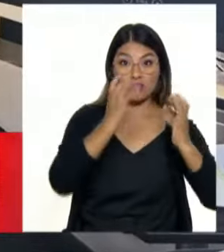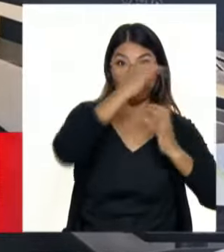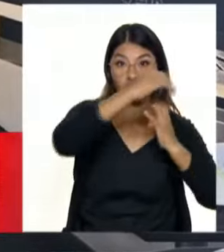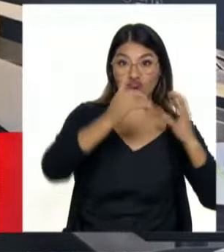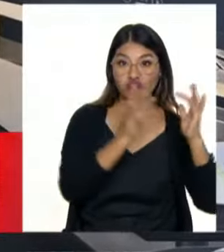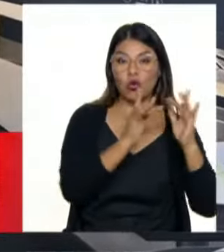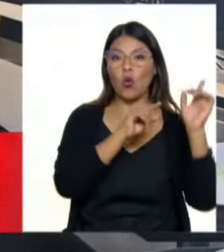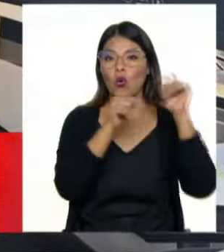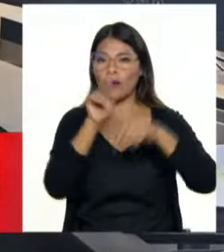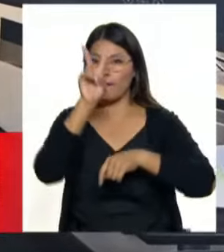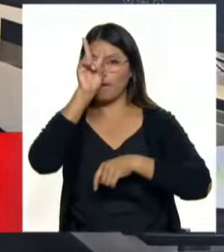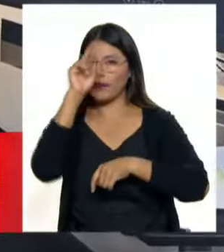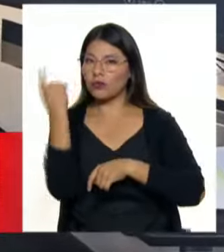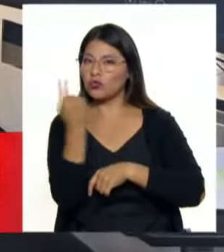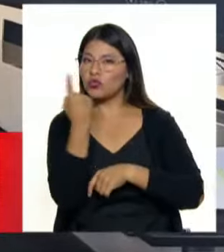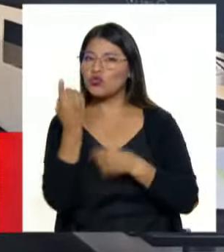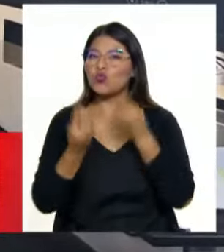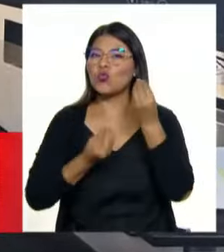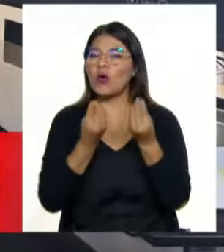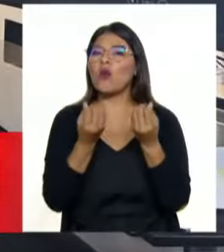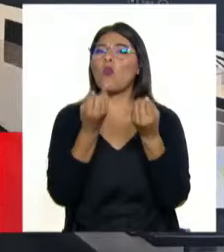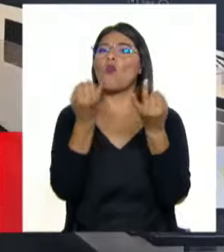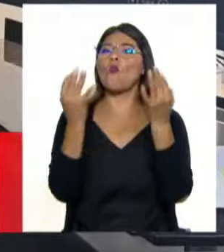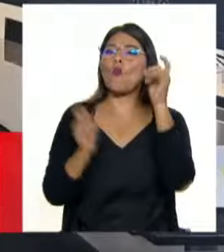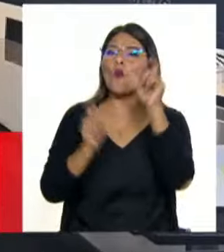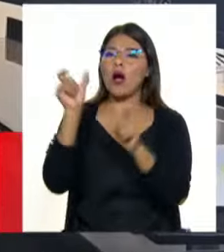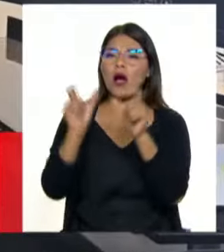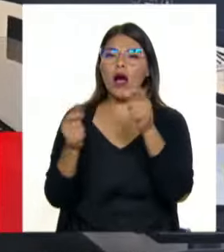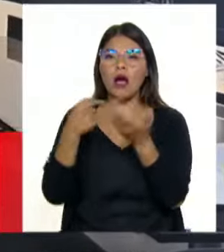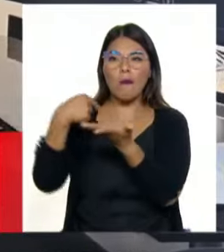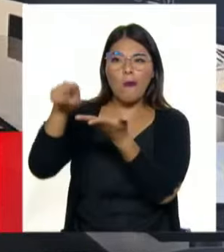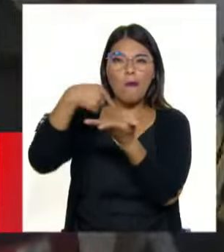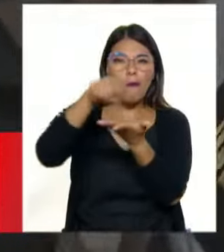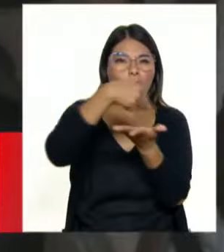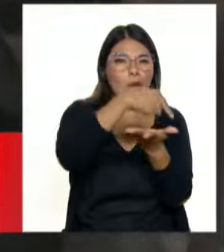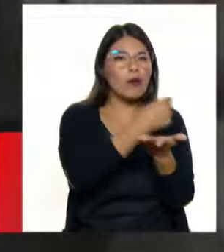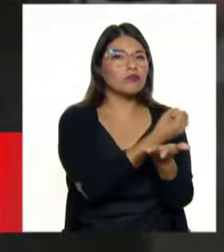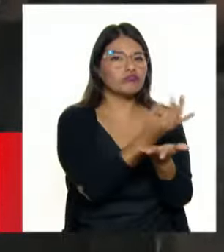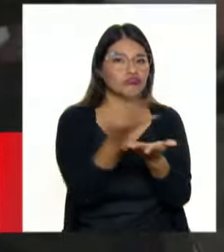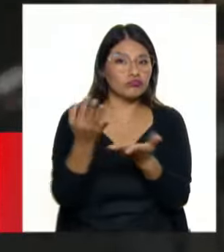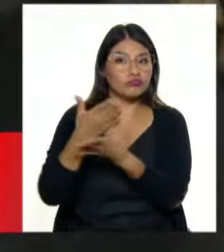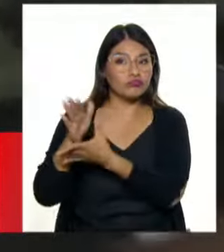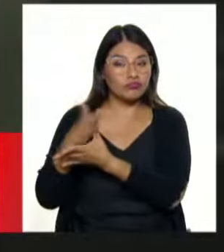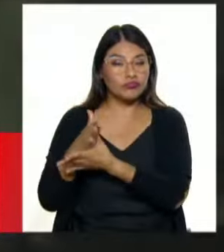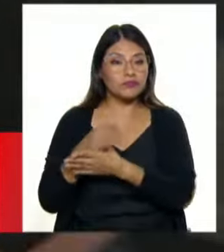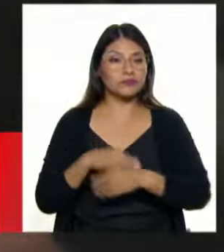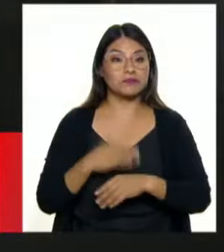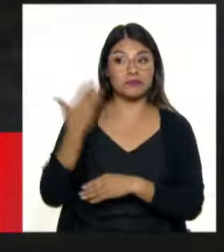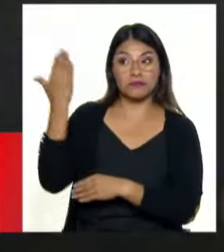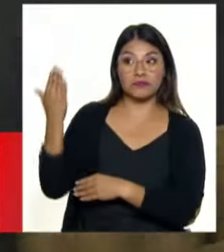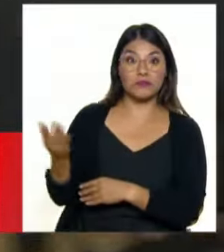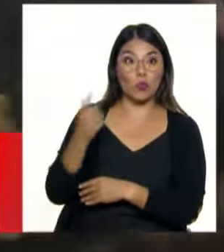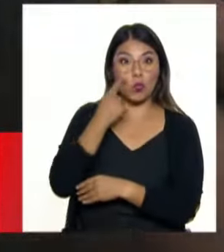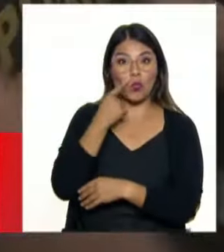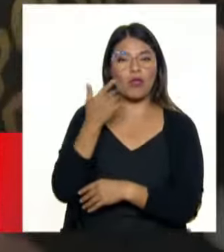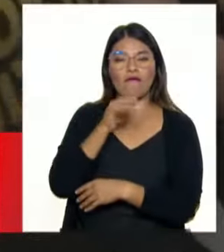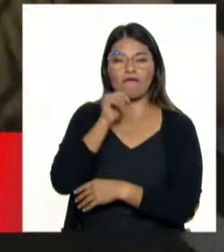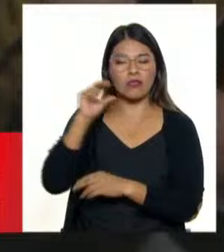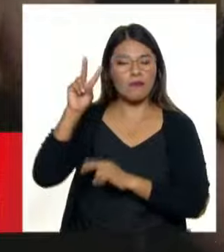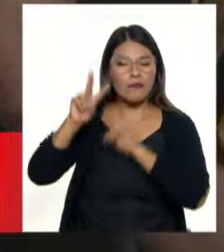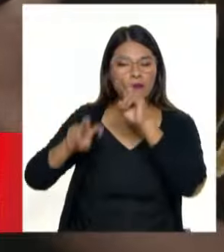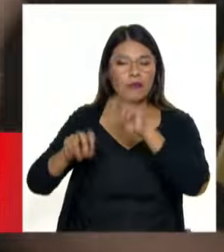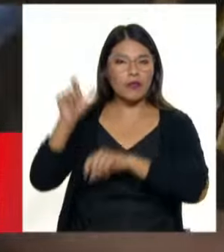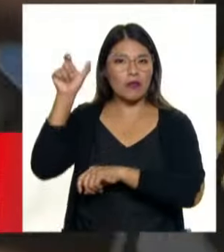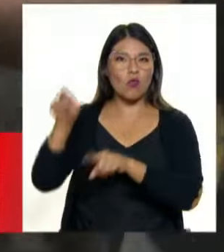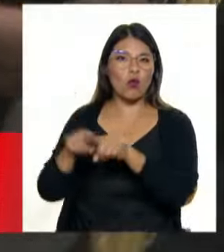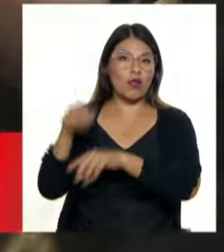o solamente nacionales, y a cuántas personas envió ese material pornográfico. Este sujeto será investigado por el delito